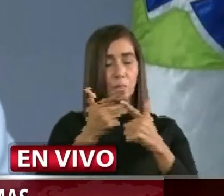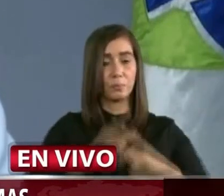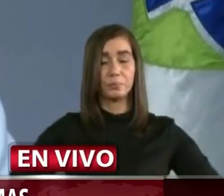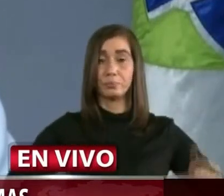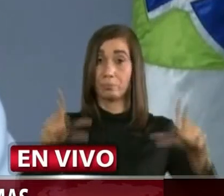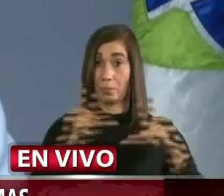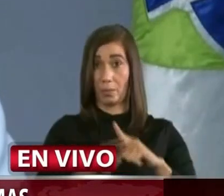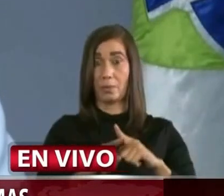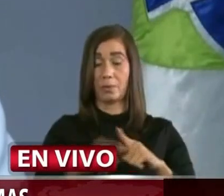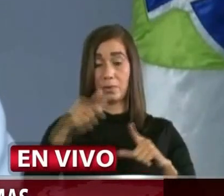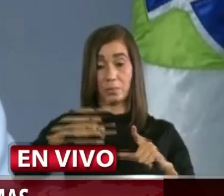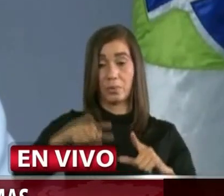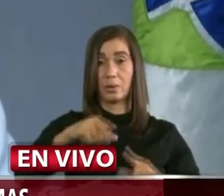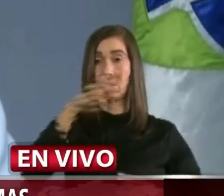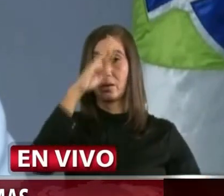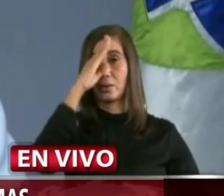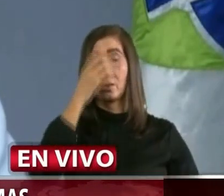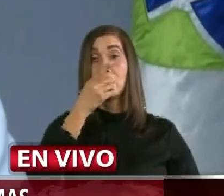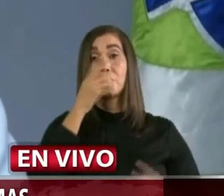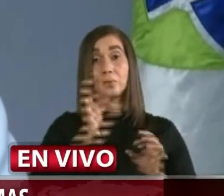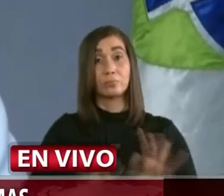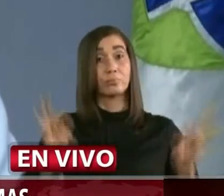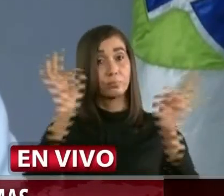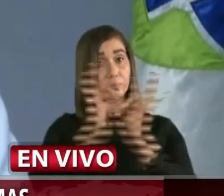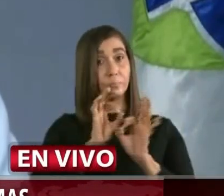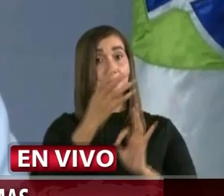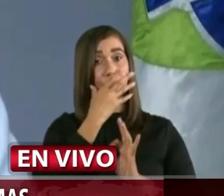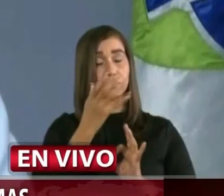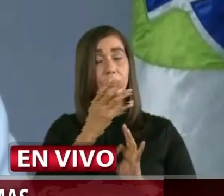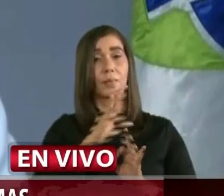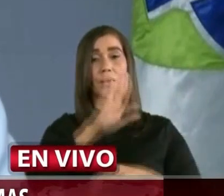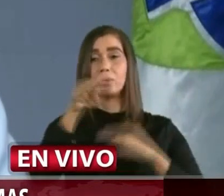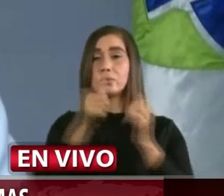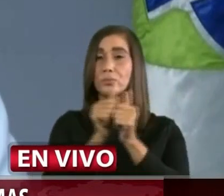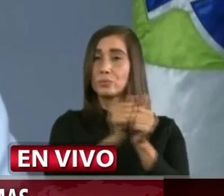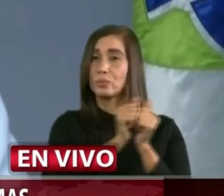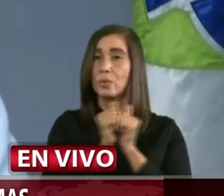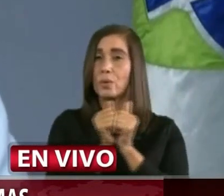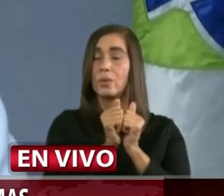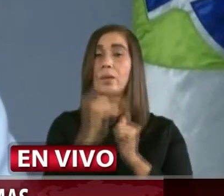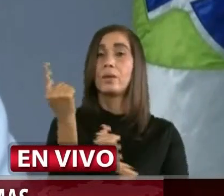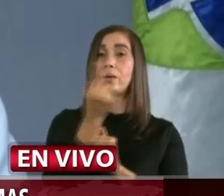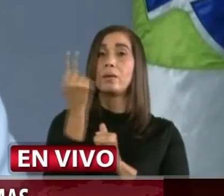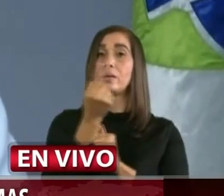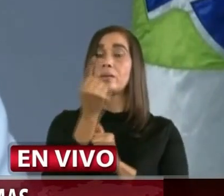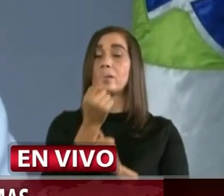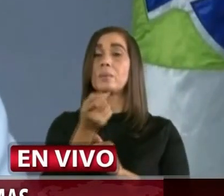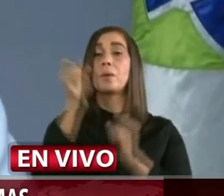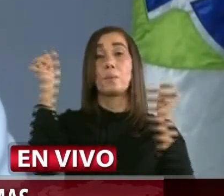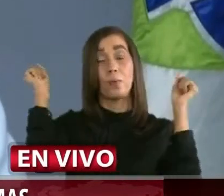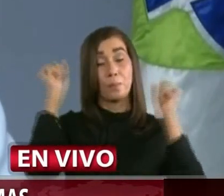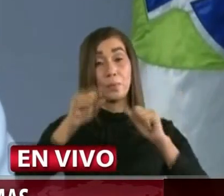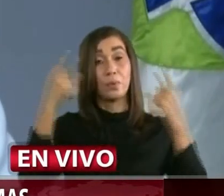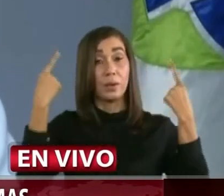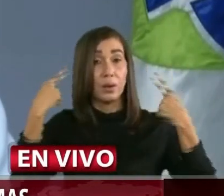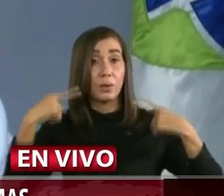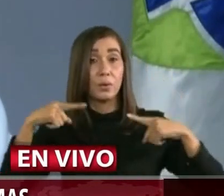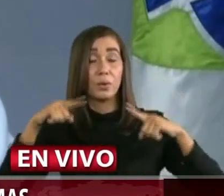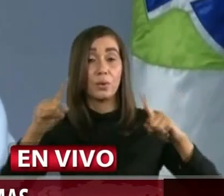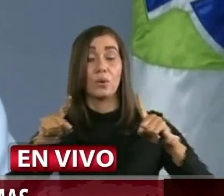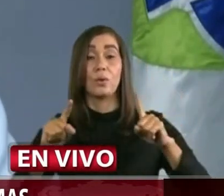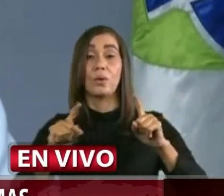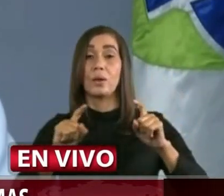lugar de la República Dominicana. Todos juntos siempre vamos a mantener y lograr